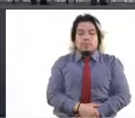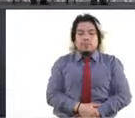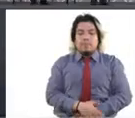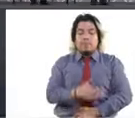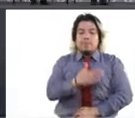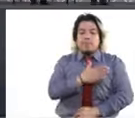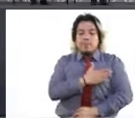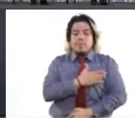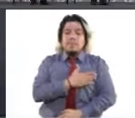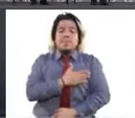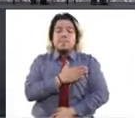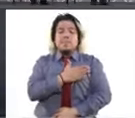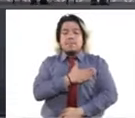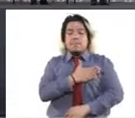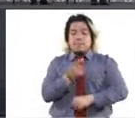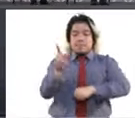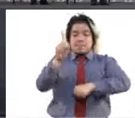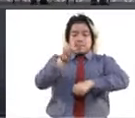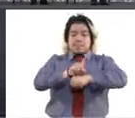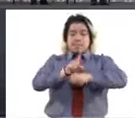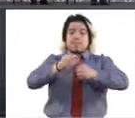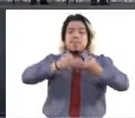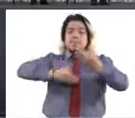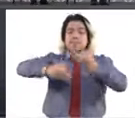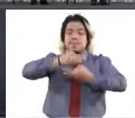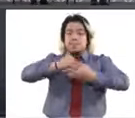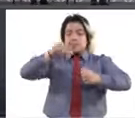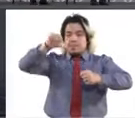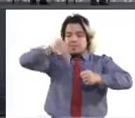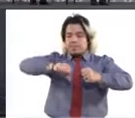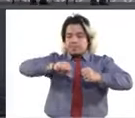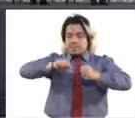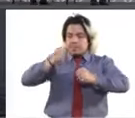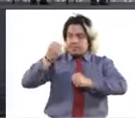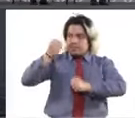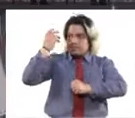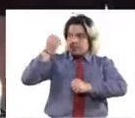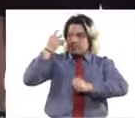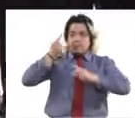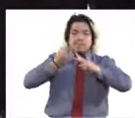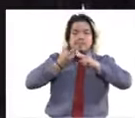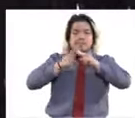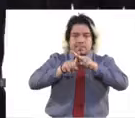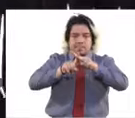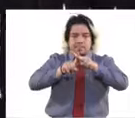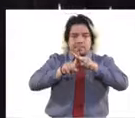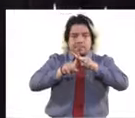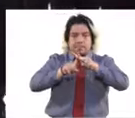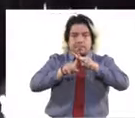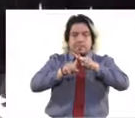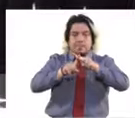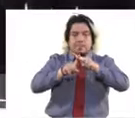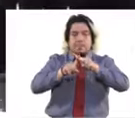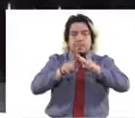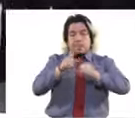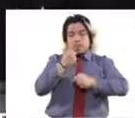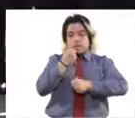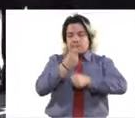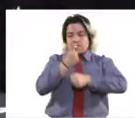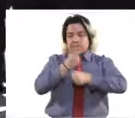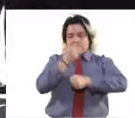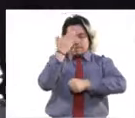Buenos días. Damos inicio a este acto realizando los honores